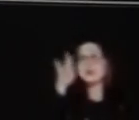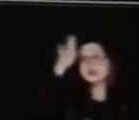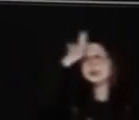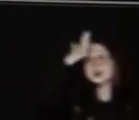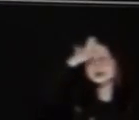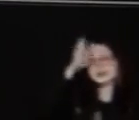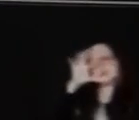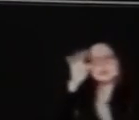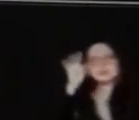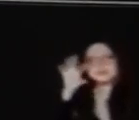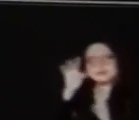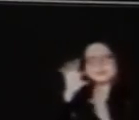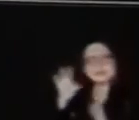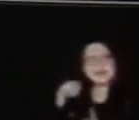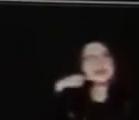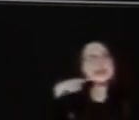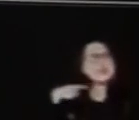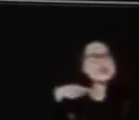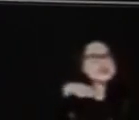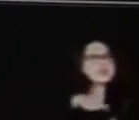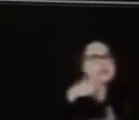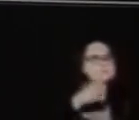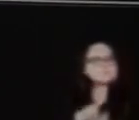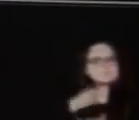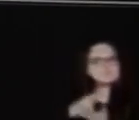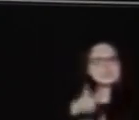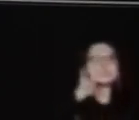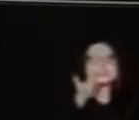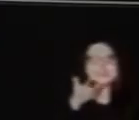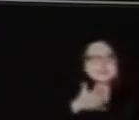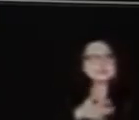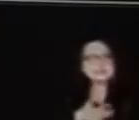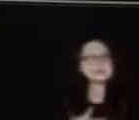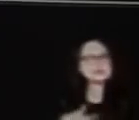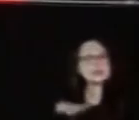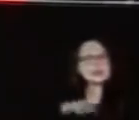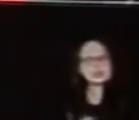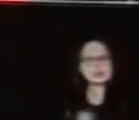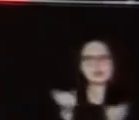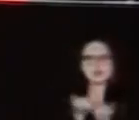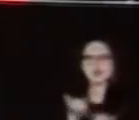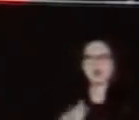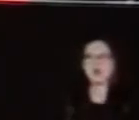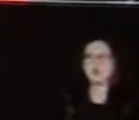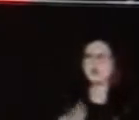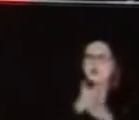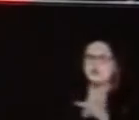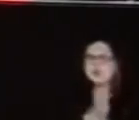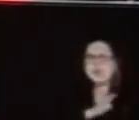dirigentes lucharon por la justicia y por la democracia.